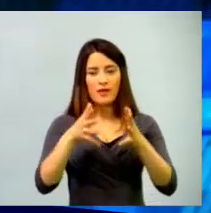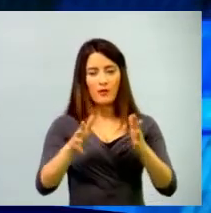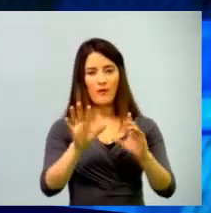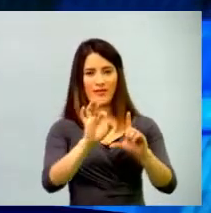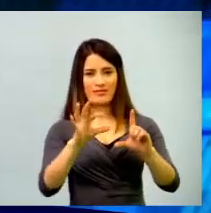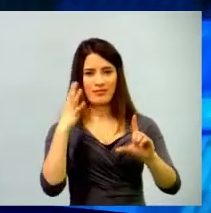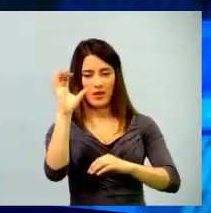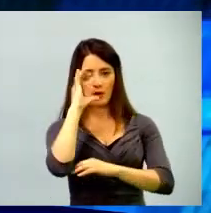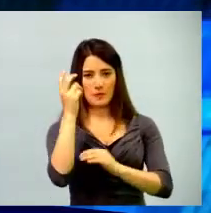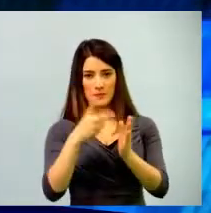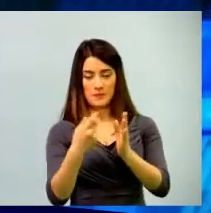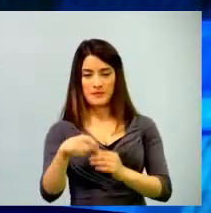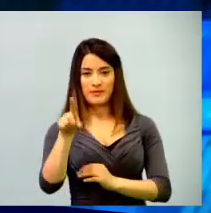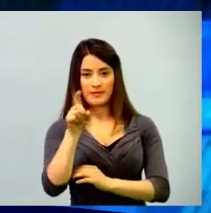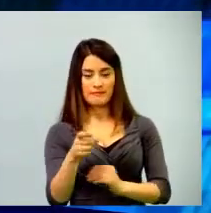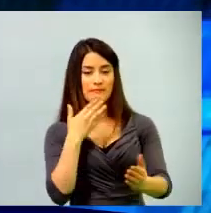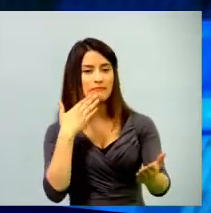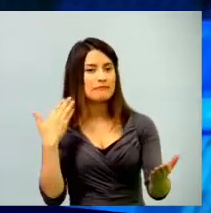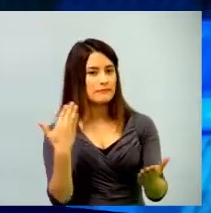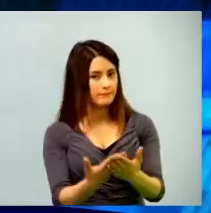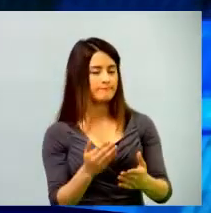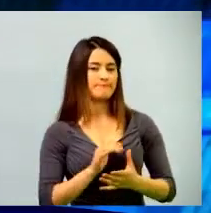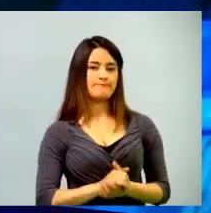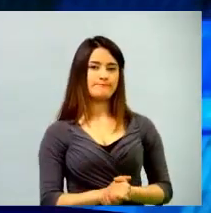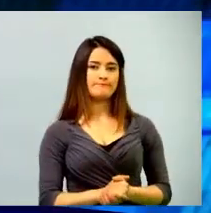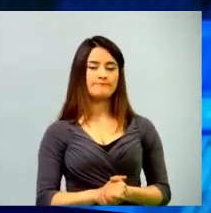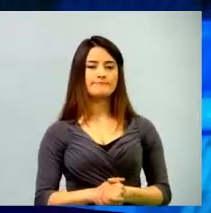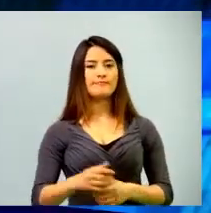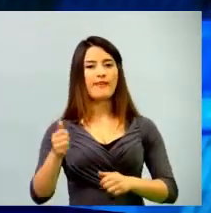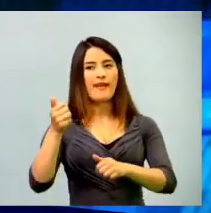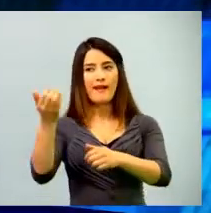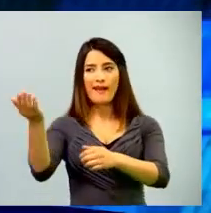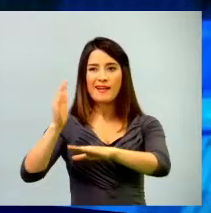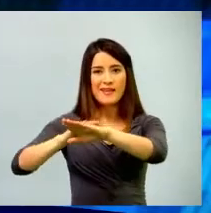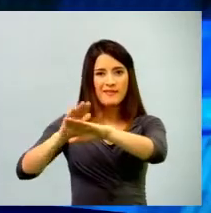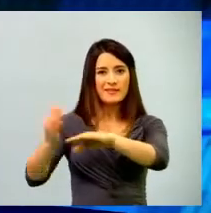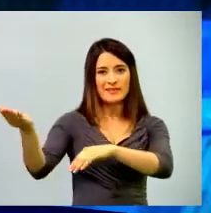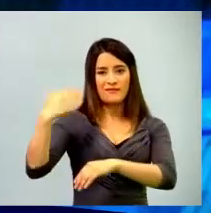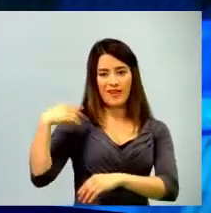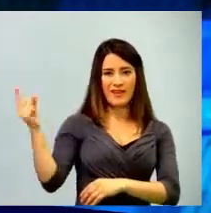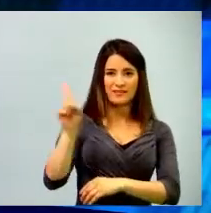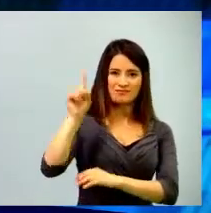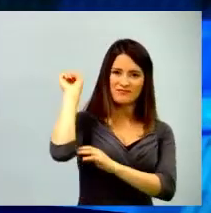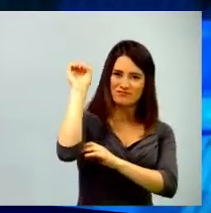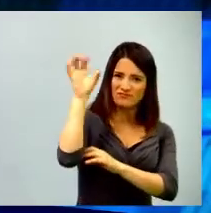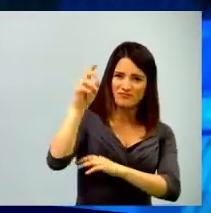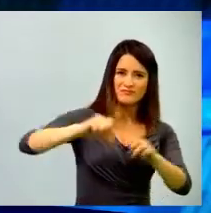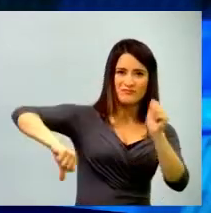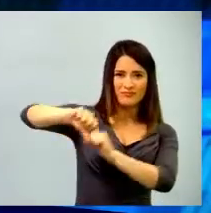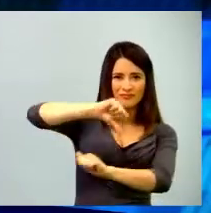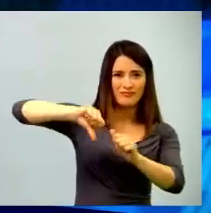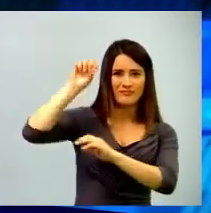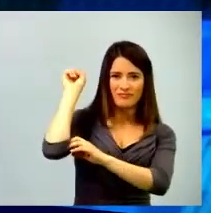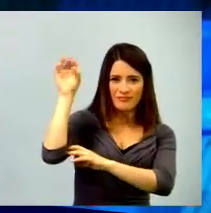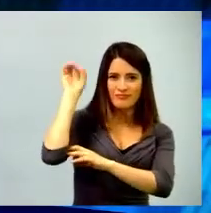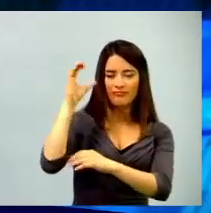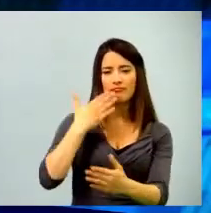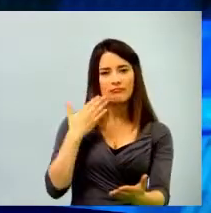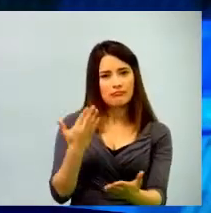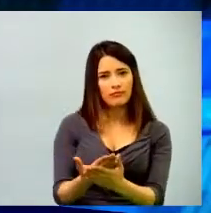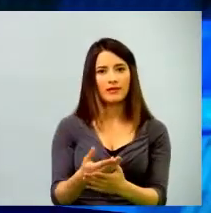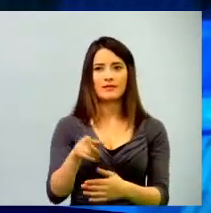un agradecimiento inmenso a todos los conferencistas, los panelistas, todo el equipo de producción que aquí nos